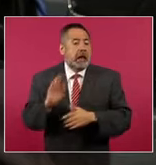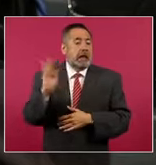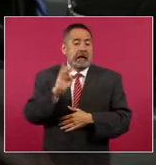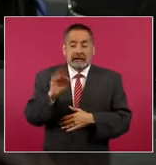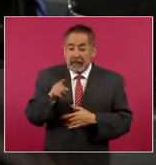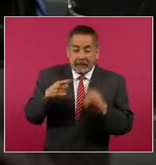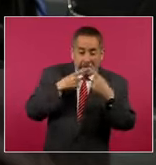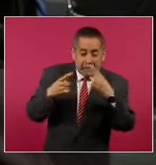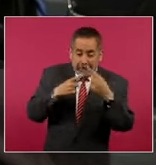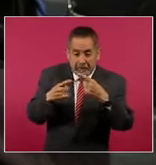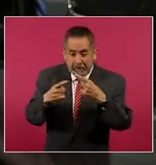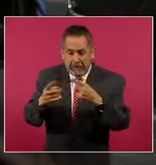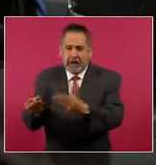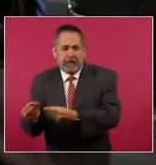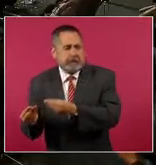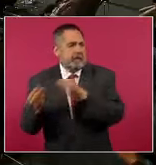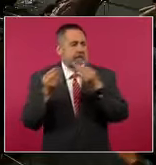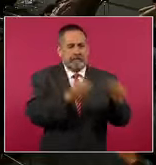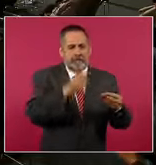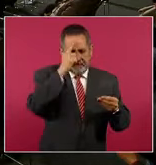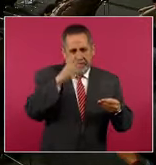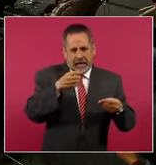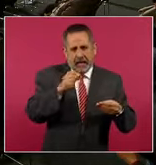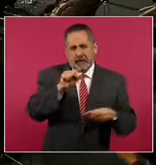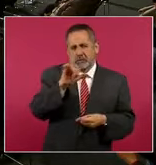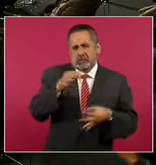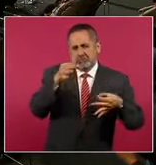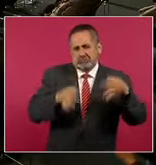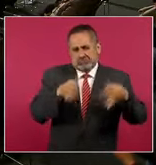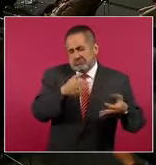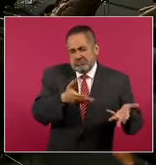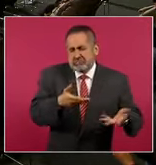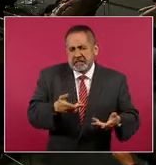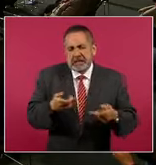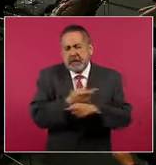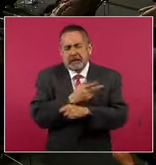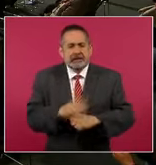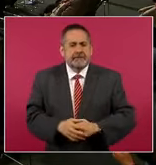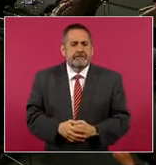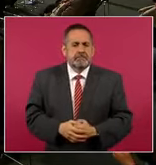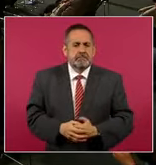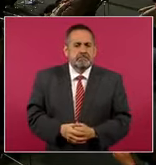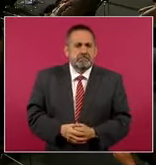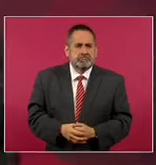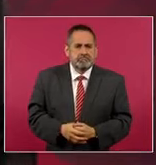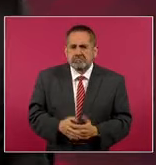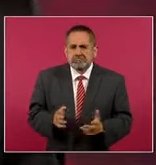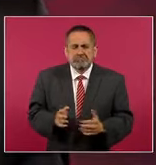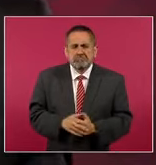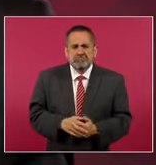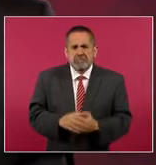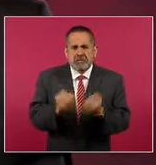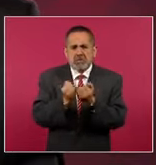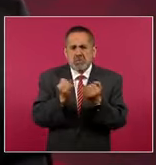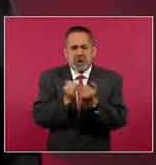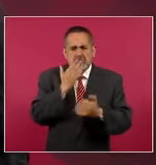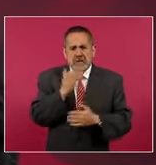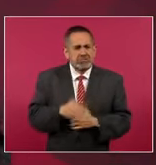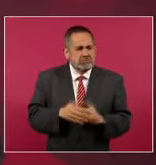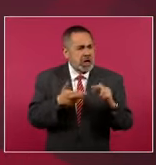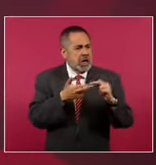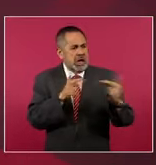asunto en materia electoral. Pues igual, una